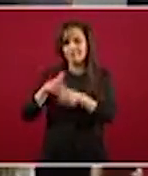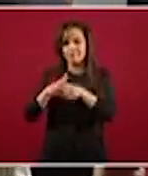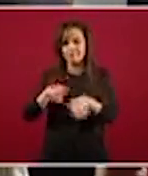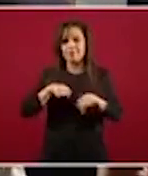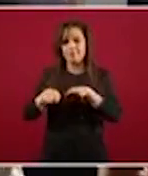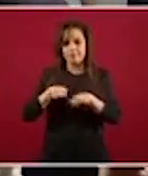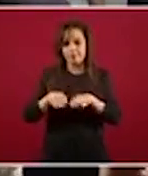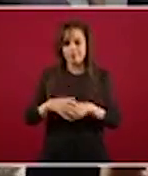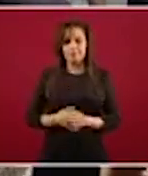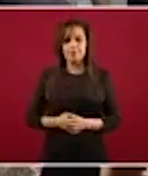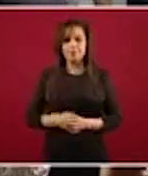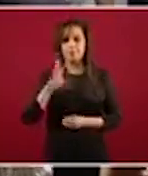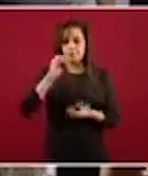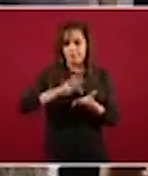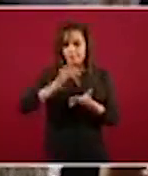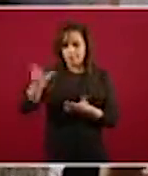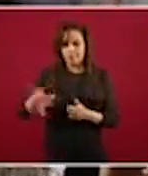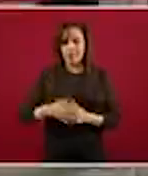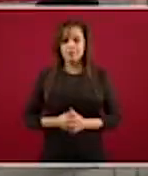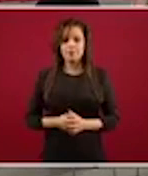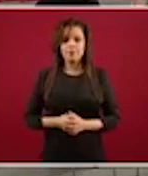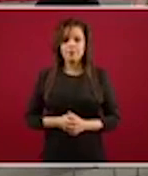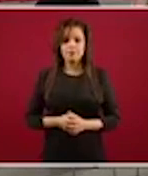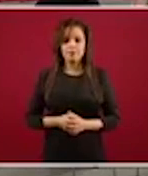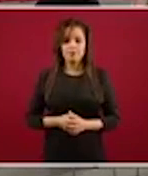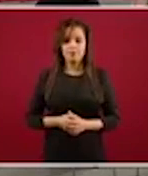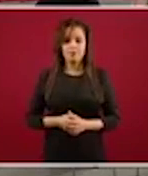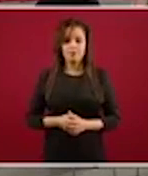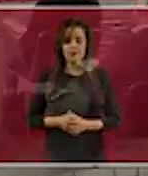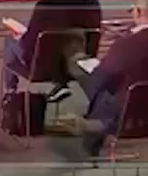prensa. Muchas gracias.